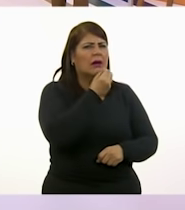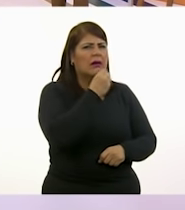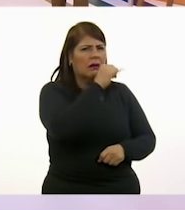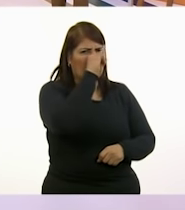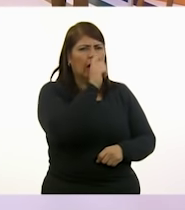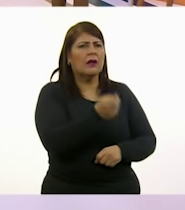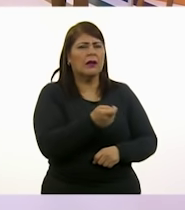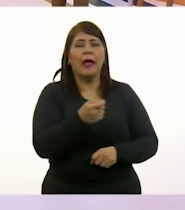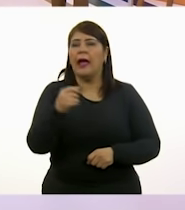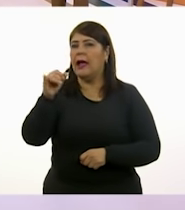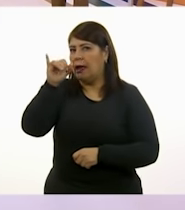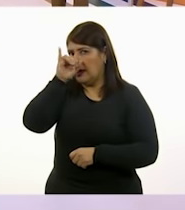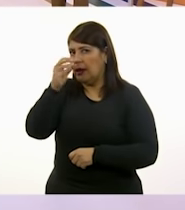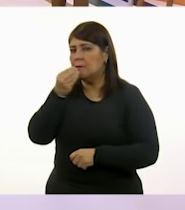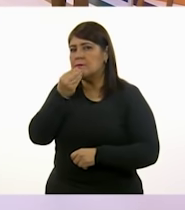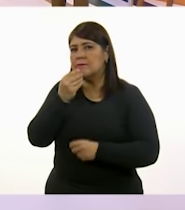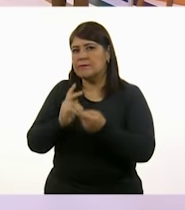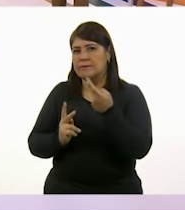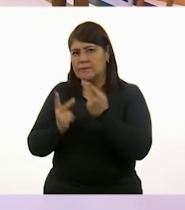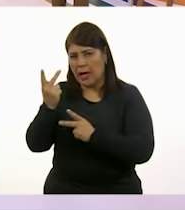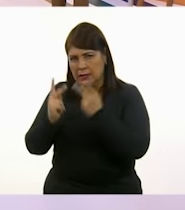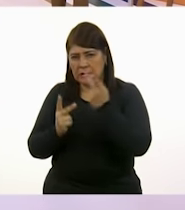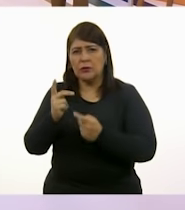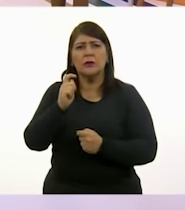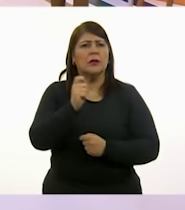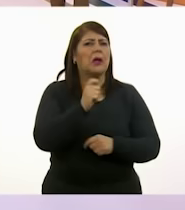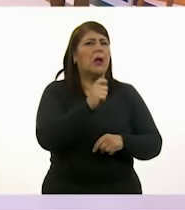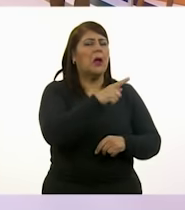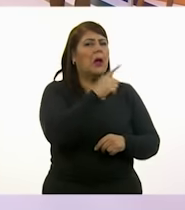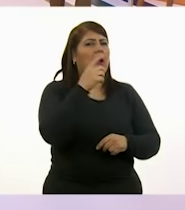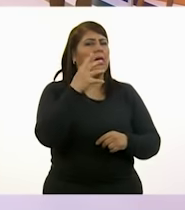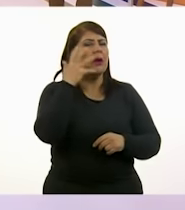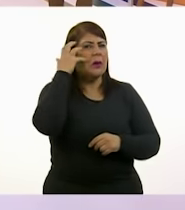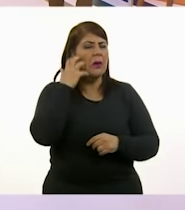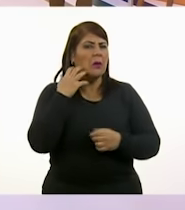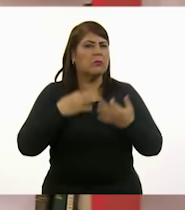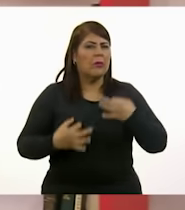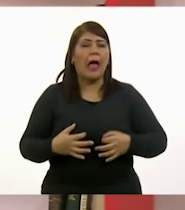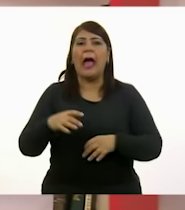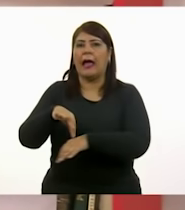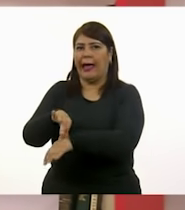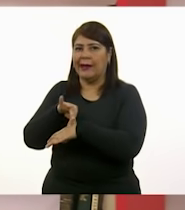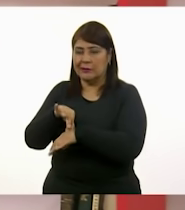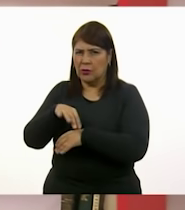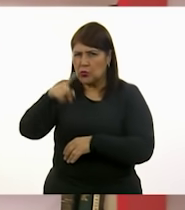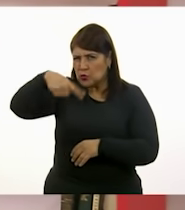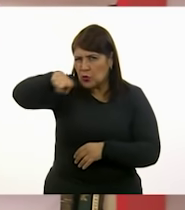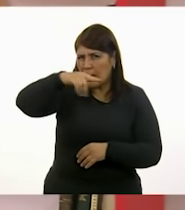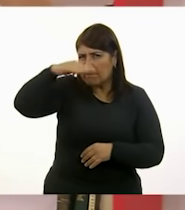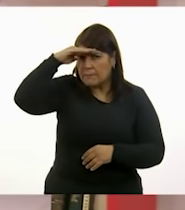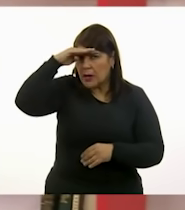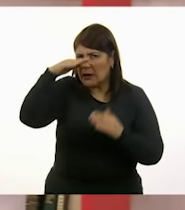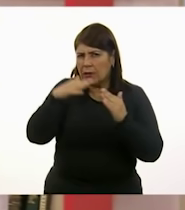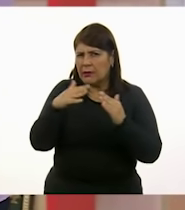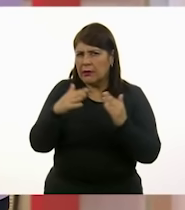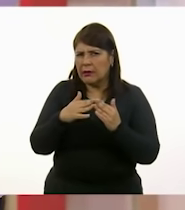¿Y el leopardo? Come carne Come carne ¿Ustedes en casa se han puesto a pensar lo siguiente?